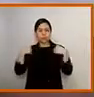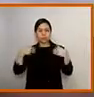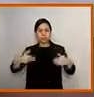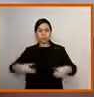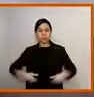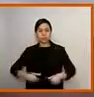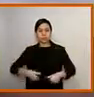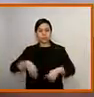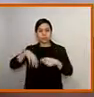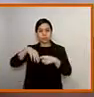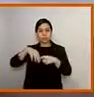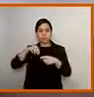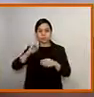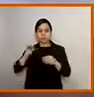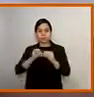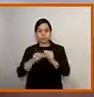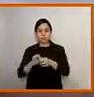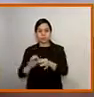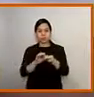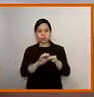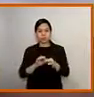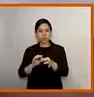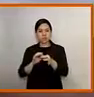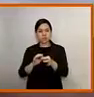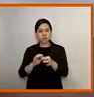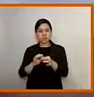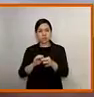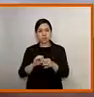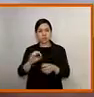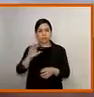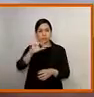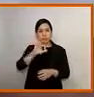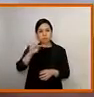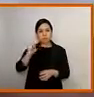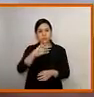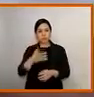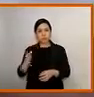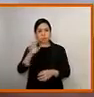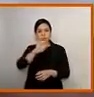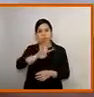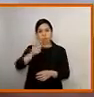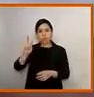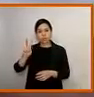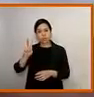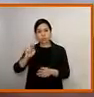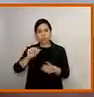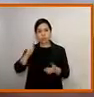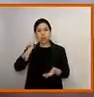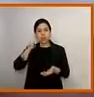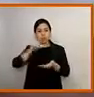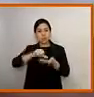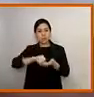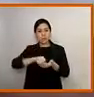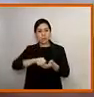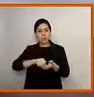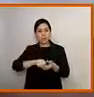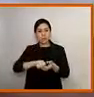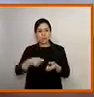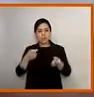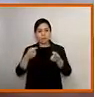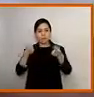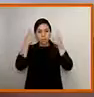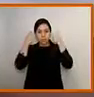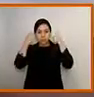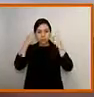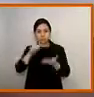en la chimpinilla izquierda. Otros números que lo relacionan 91 y 42. Carta astrológica Sagitario y